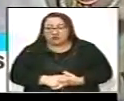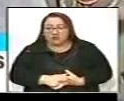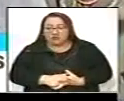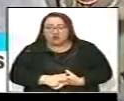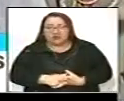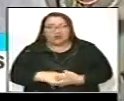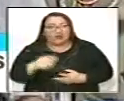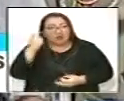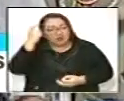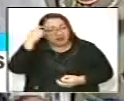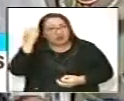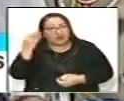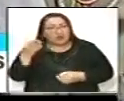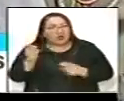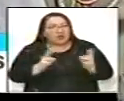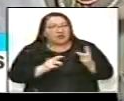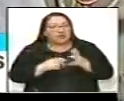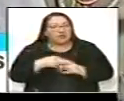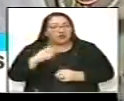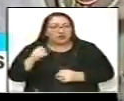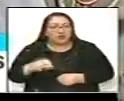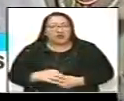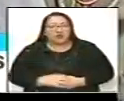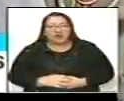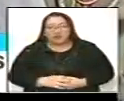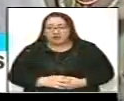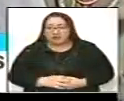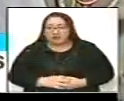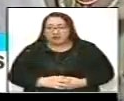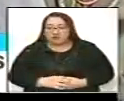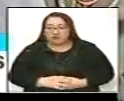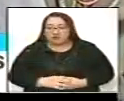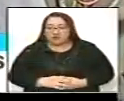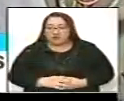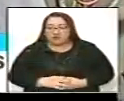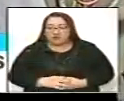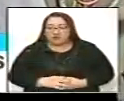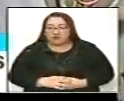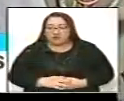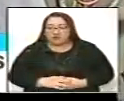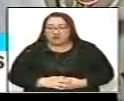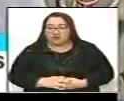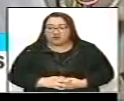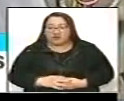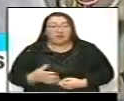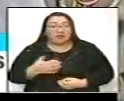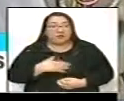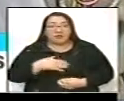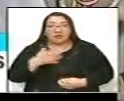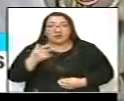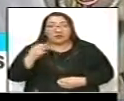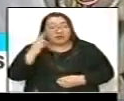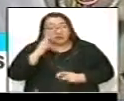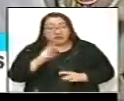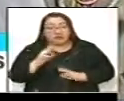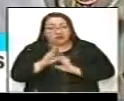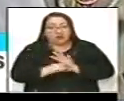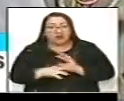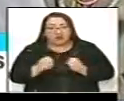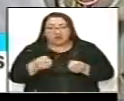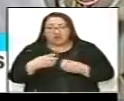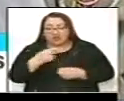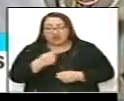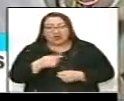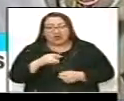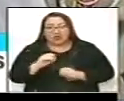pensar las relaciones sociales, etcétera. Entonces, el respeto me parece básico, pero lo que señaló Guido